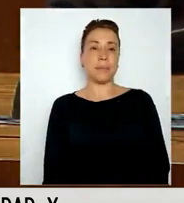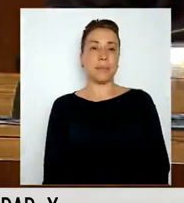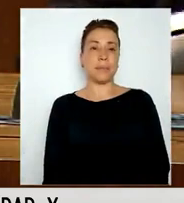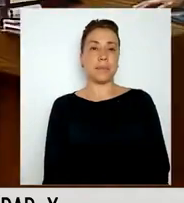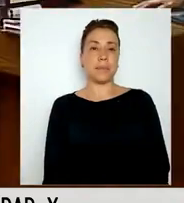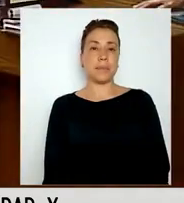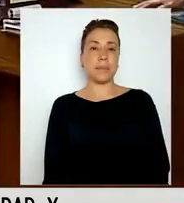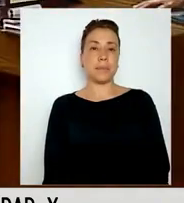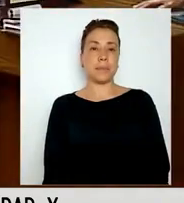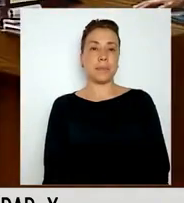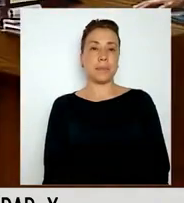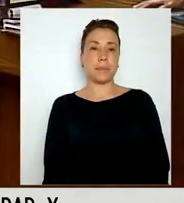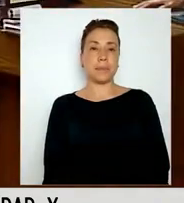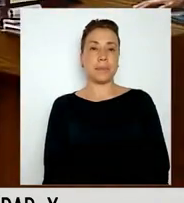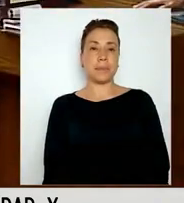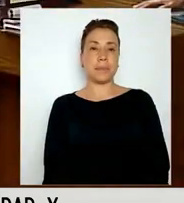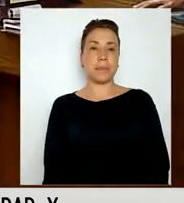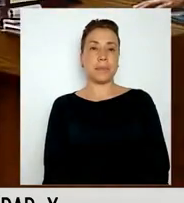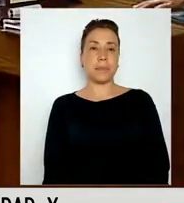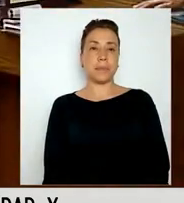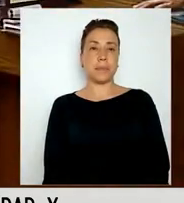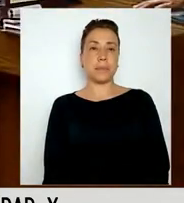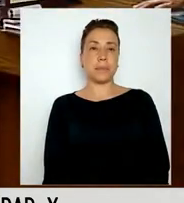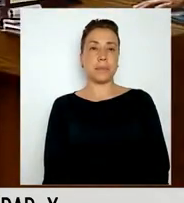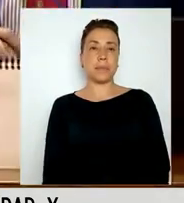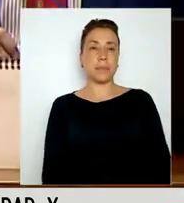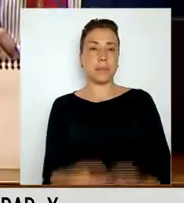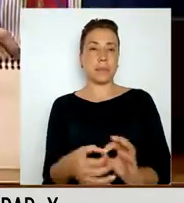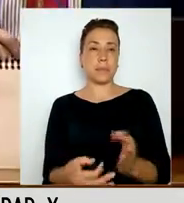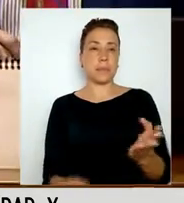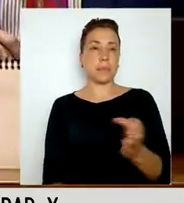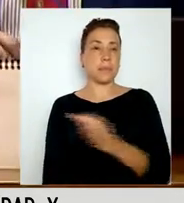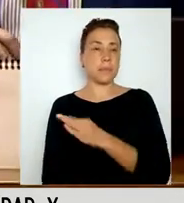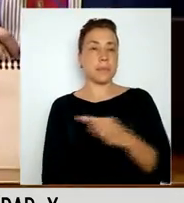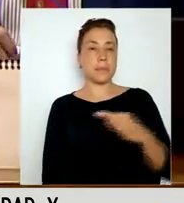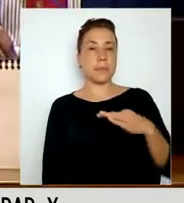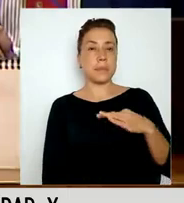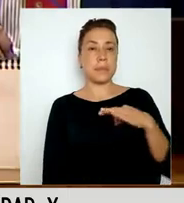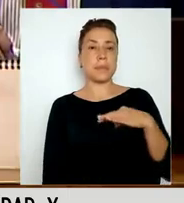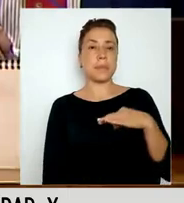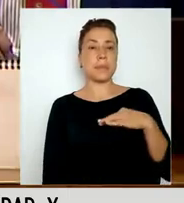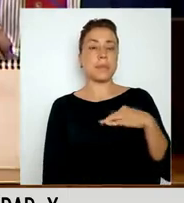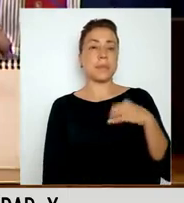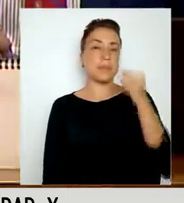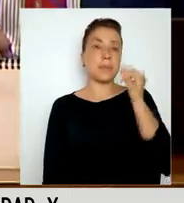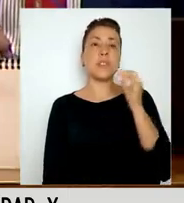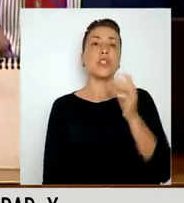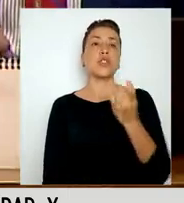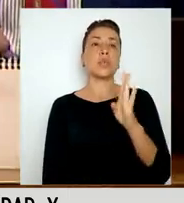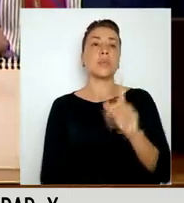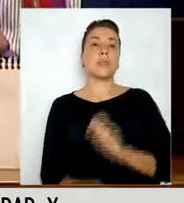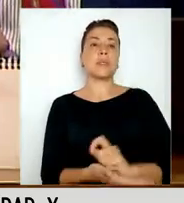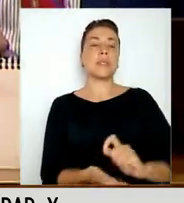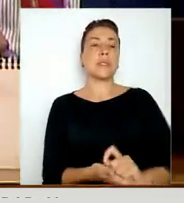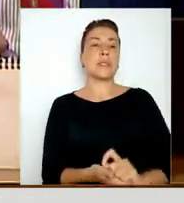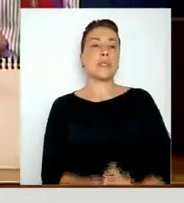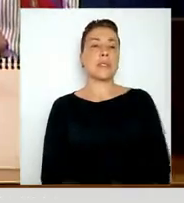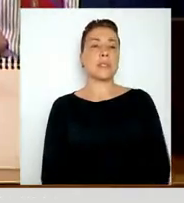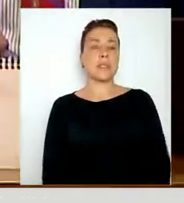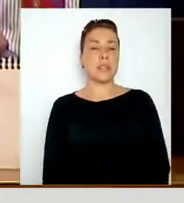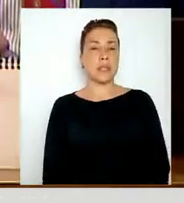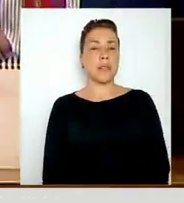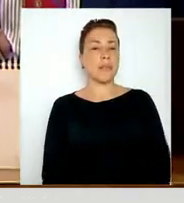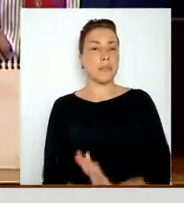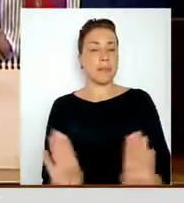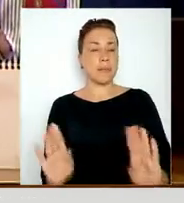Sí muchas gracias ministros subsecretaria se cierra el debate y antes de pasar en segundo